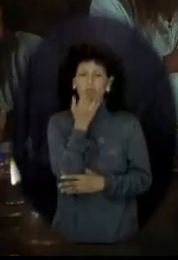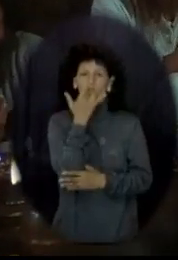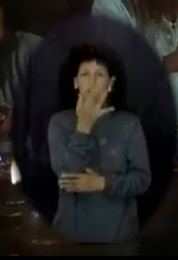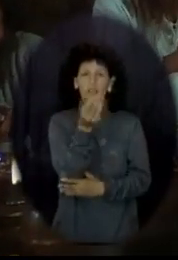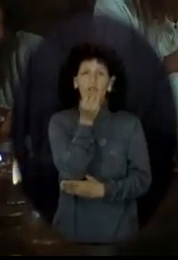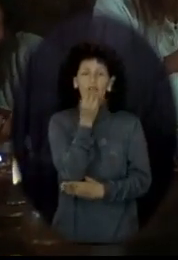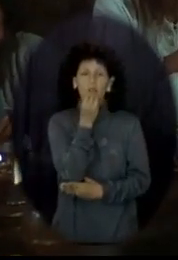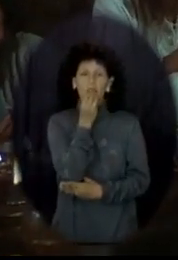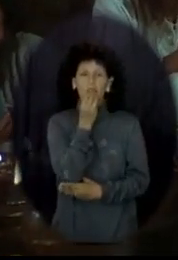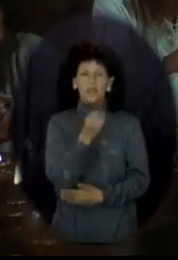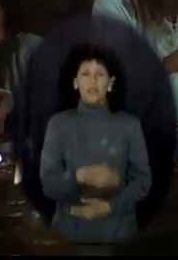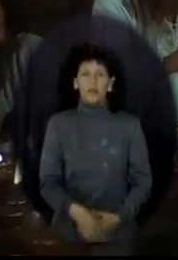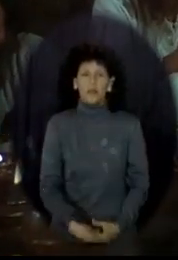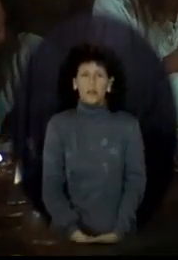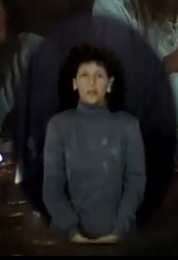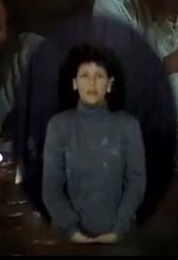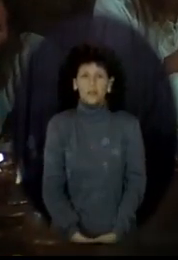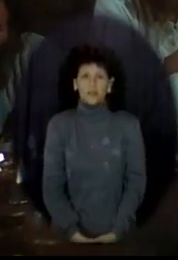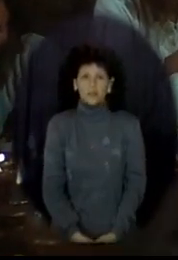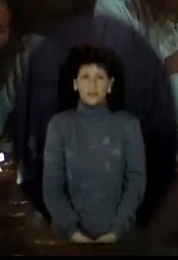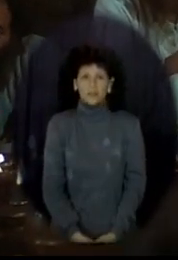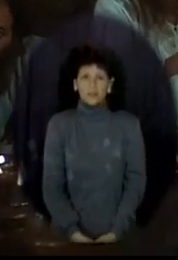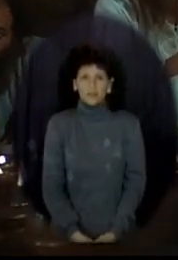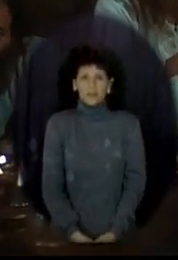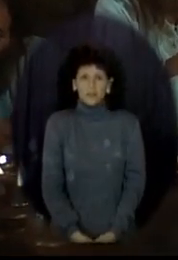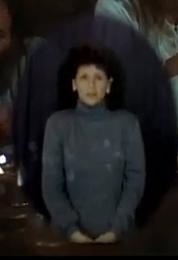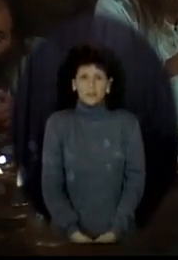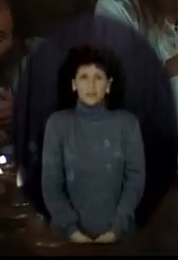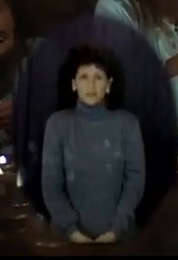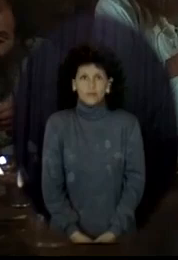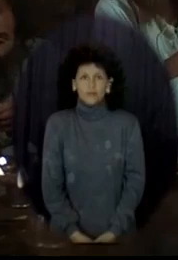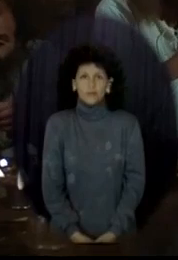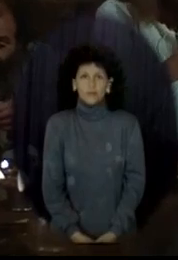Gracias, ha sido maravillosa esta cena.